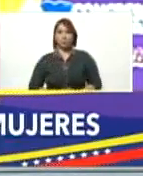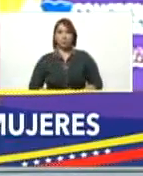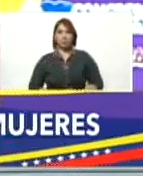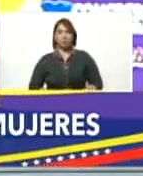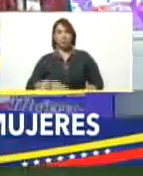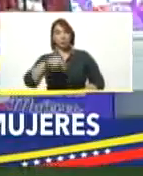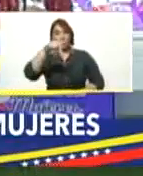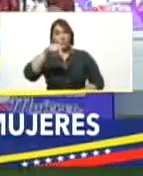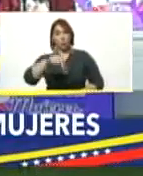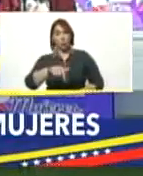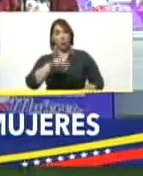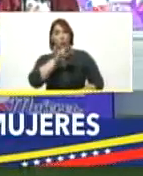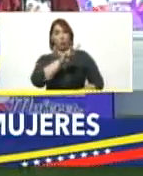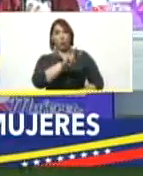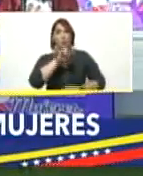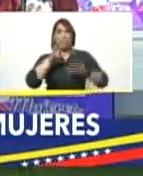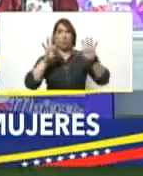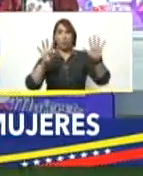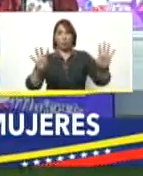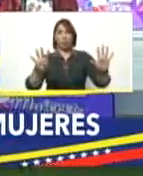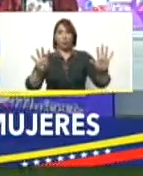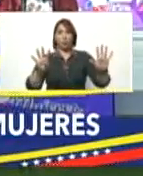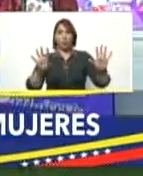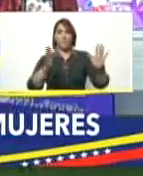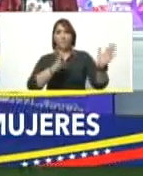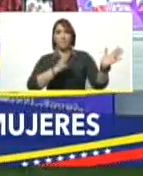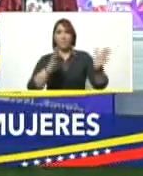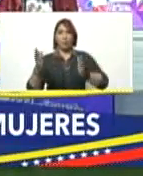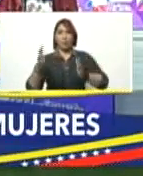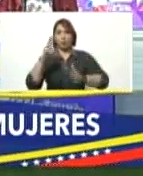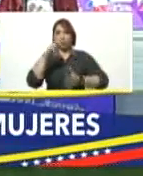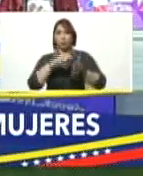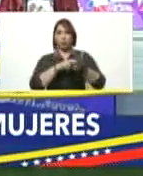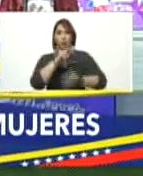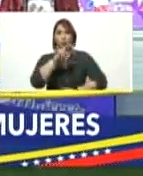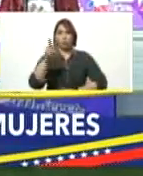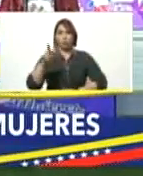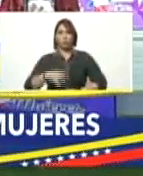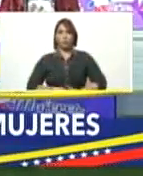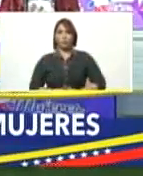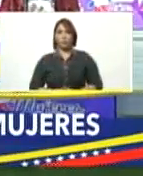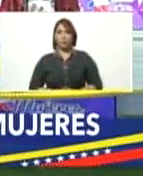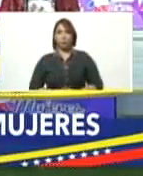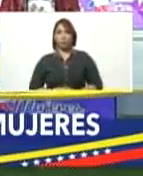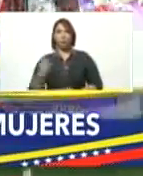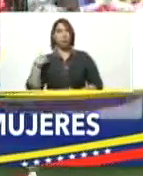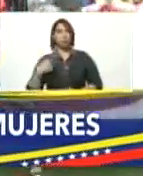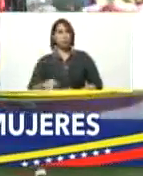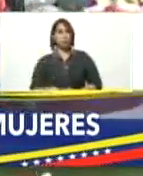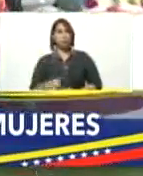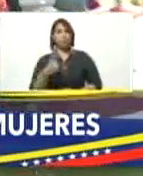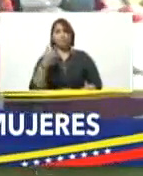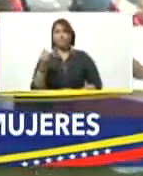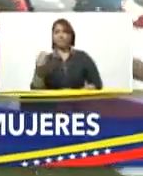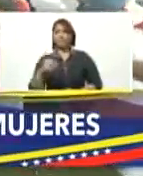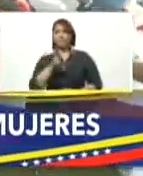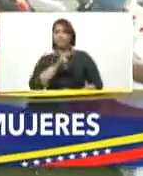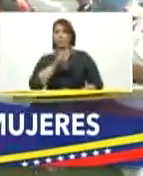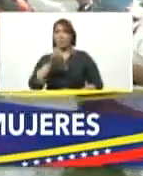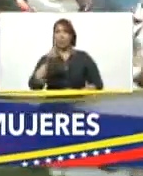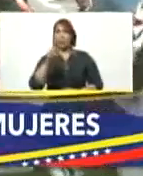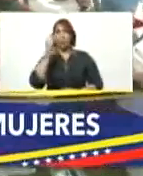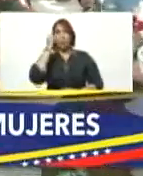Hoy es 29 de marzo. Teníamos pendiente 21 días de